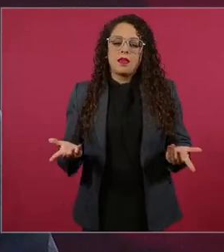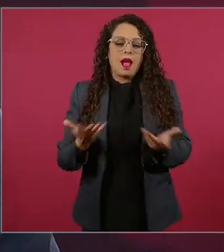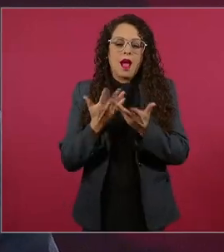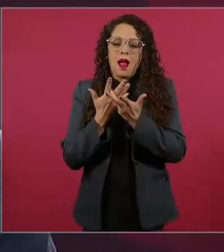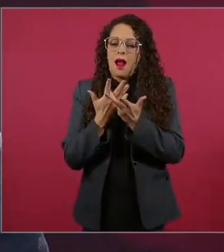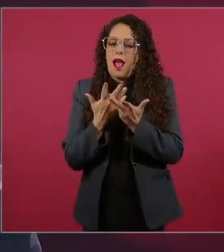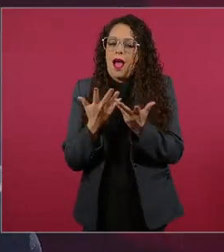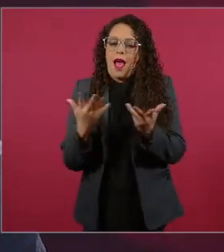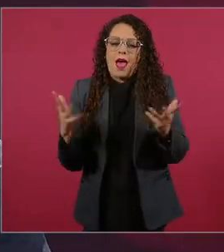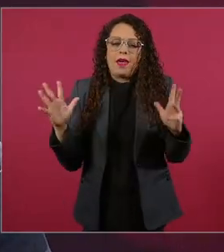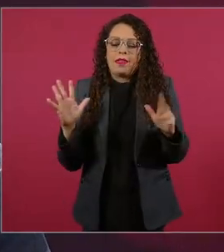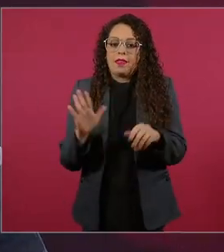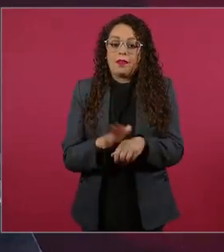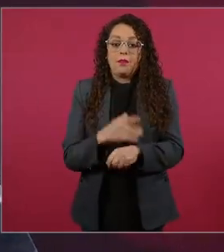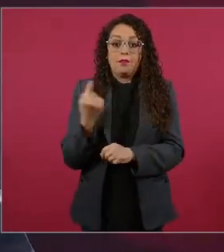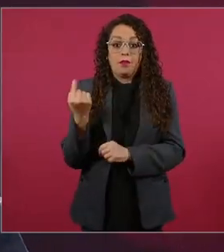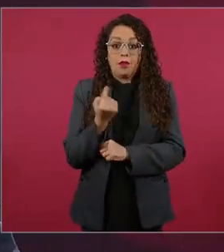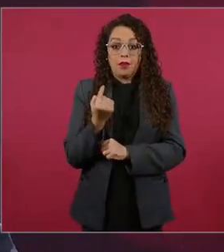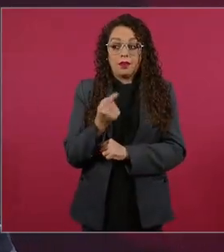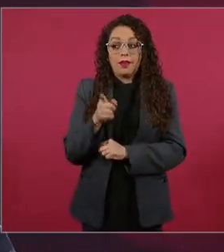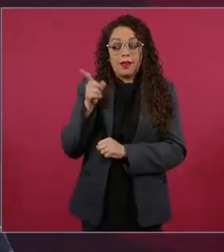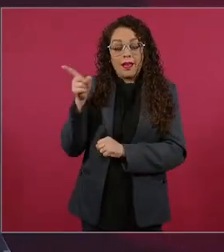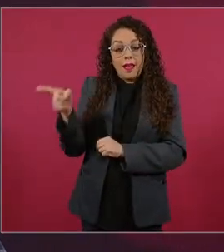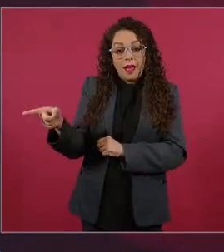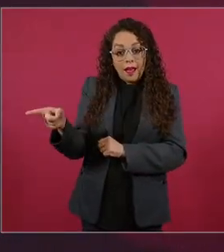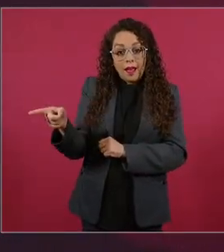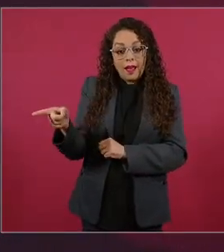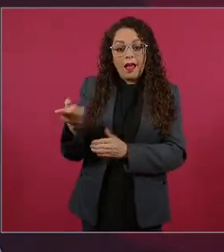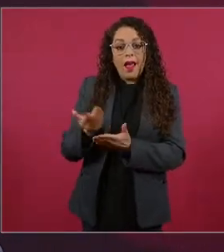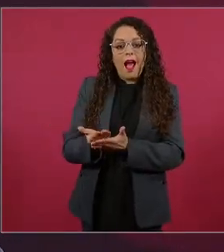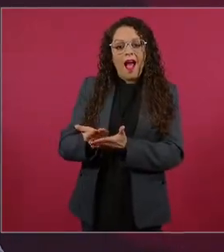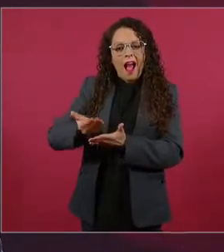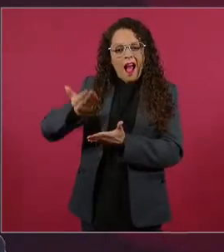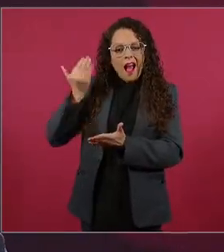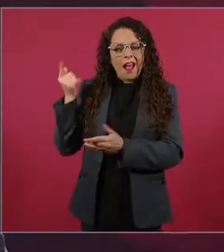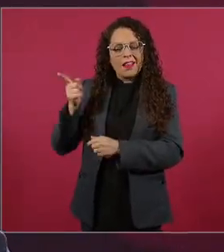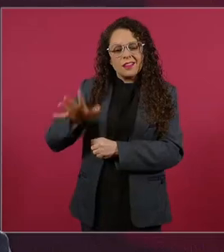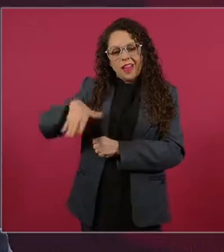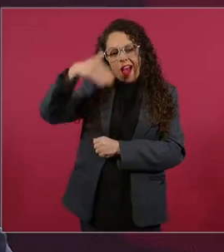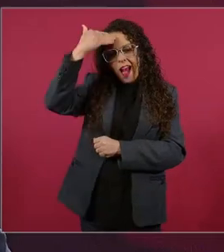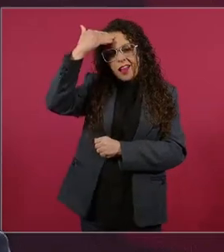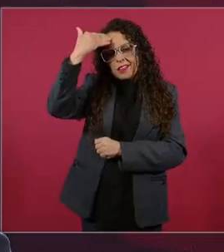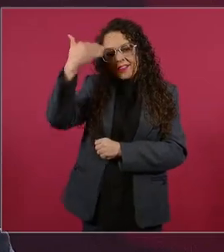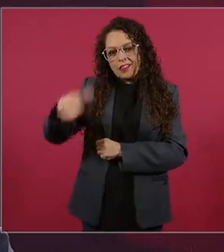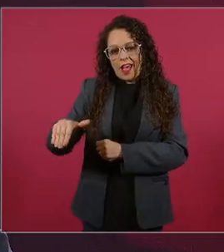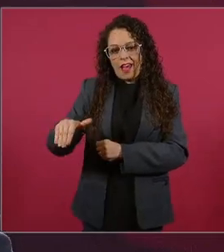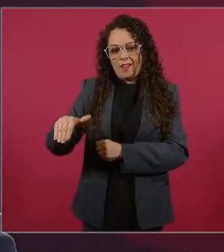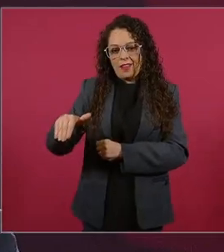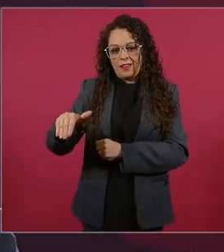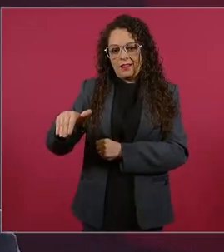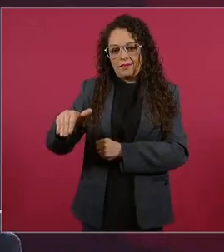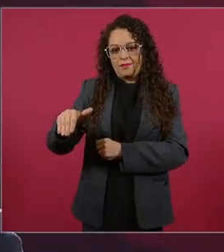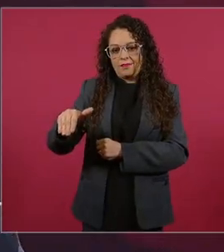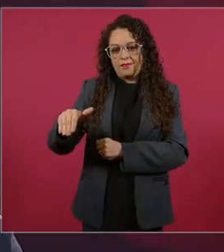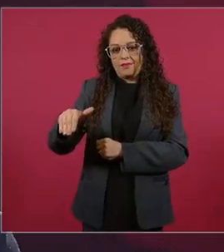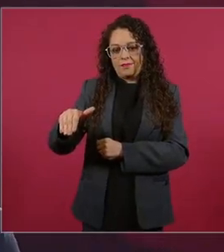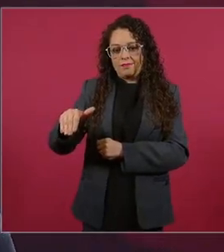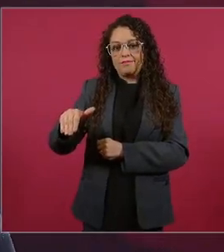porque él seguramente ya sabía y ya había recibido